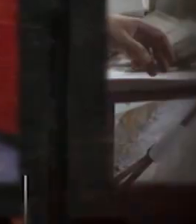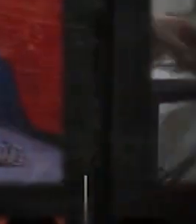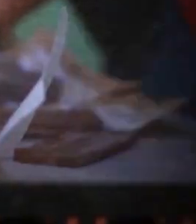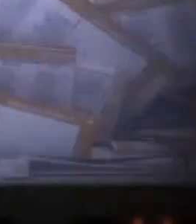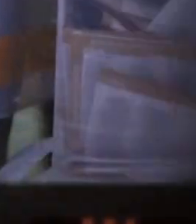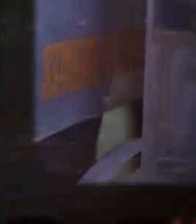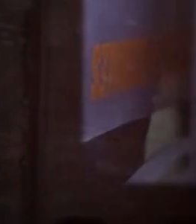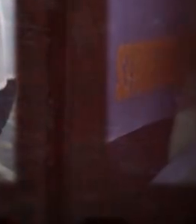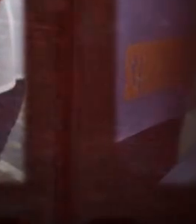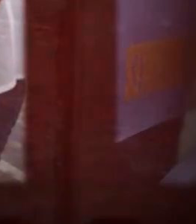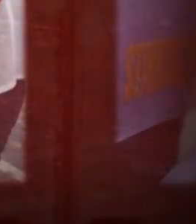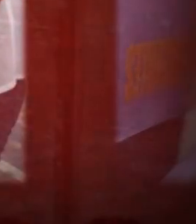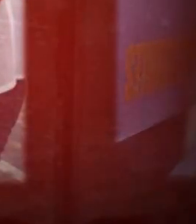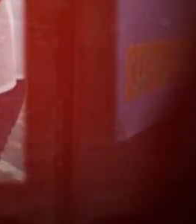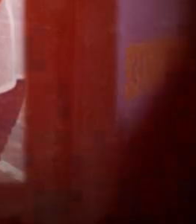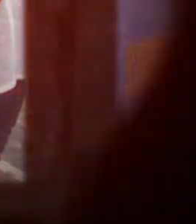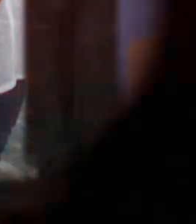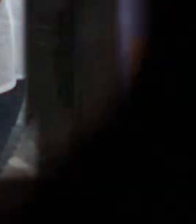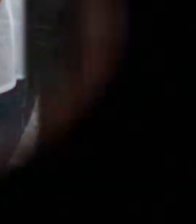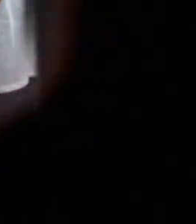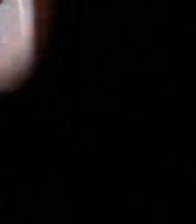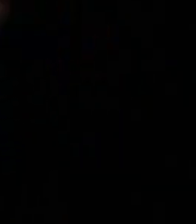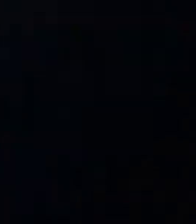sufragios emitidos el 2 de junio.